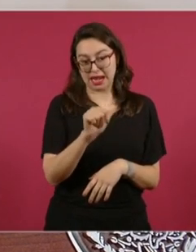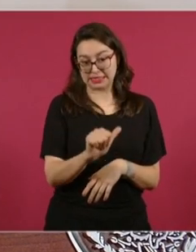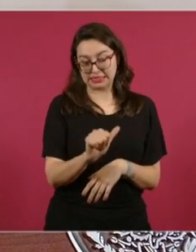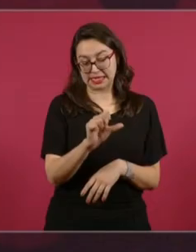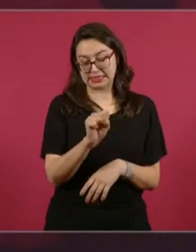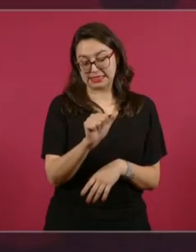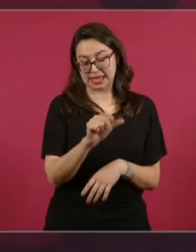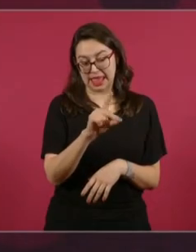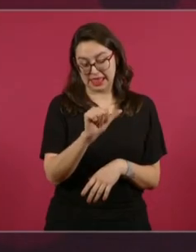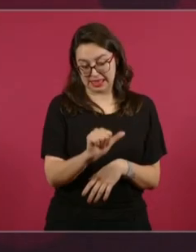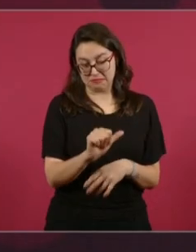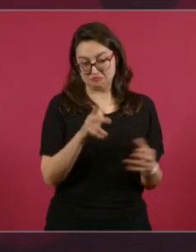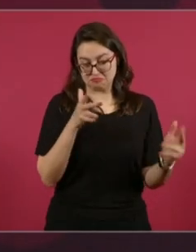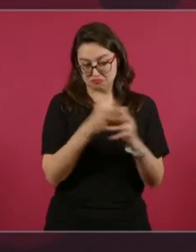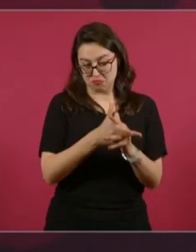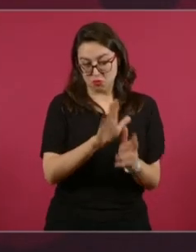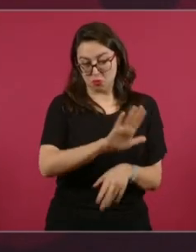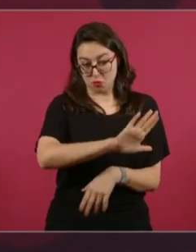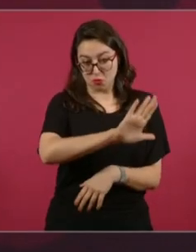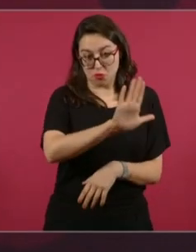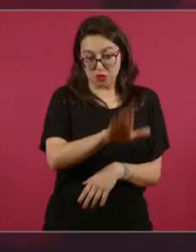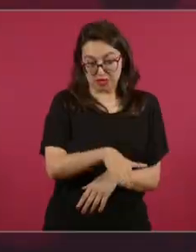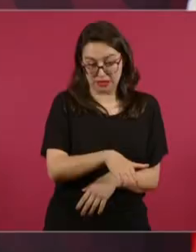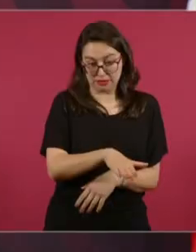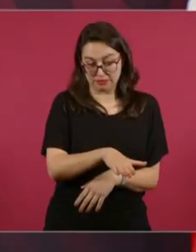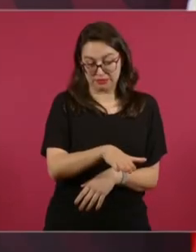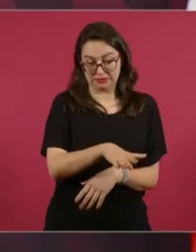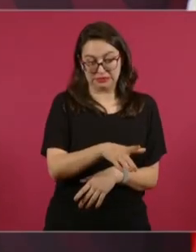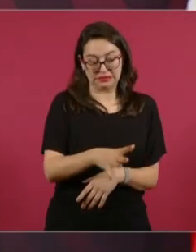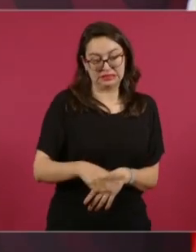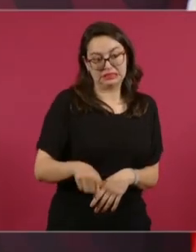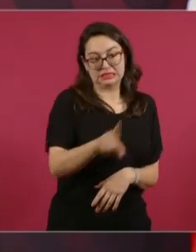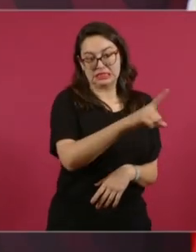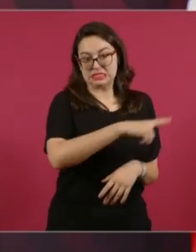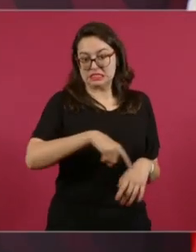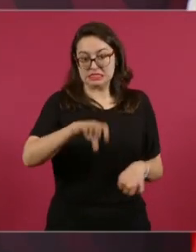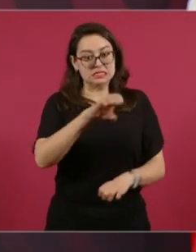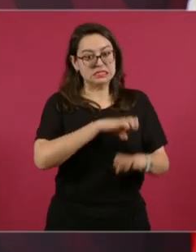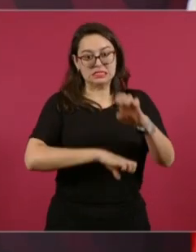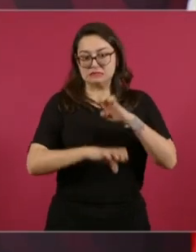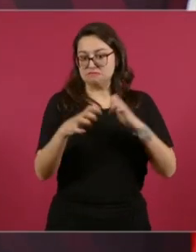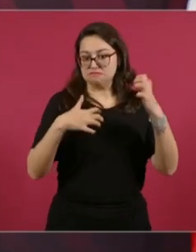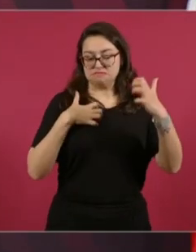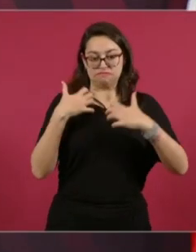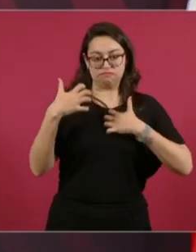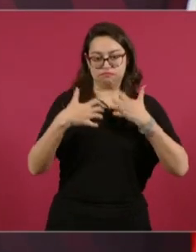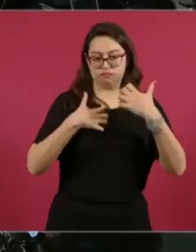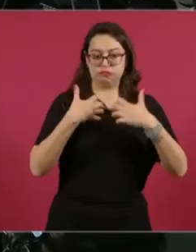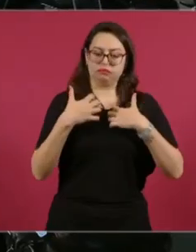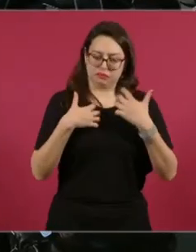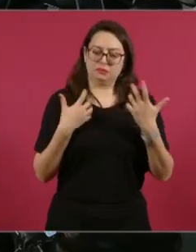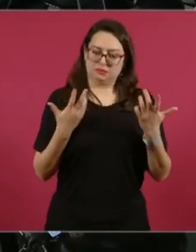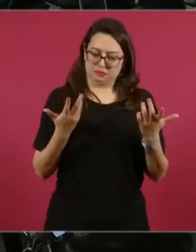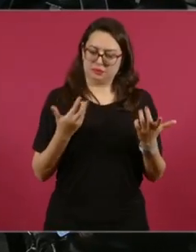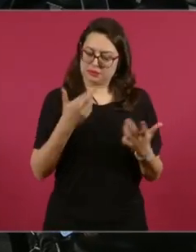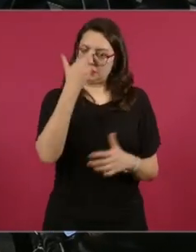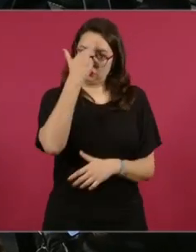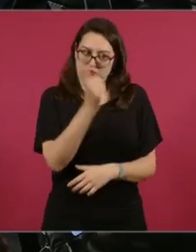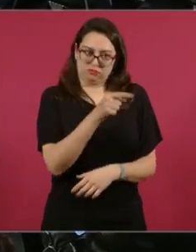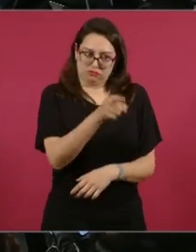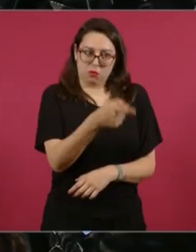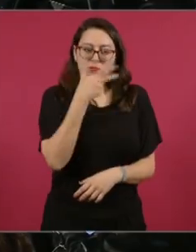Eugenio Garza Sada. Como estaban muy molestos, y con razón por el